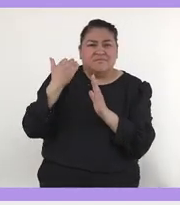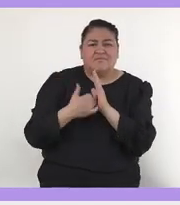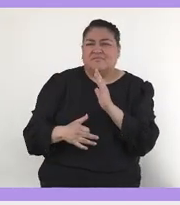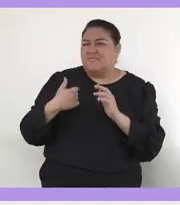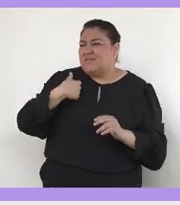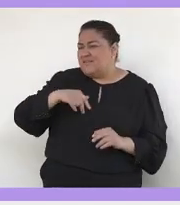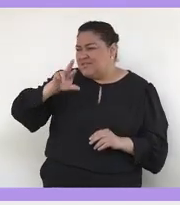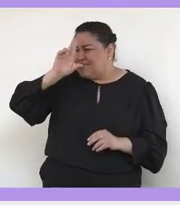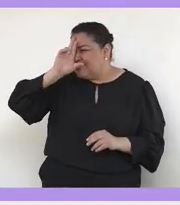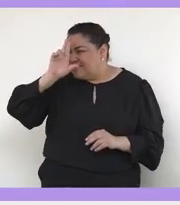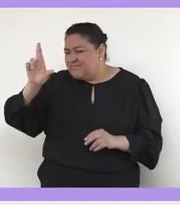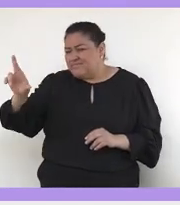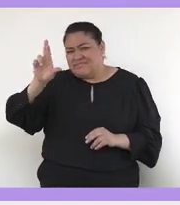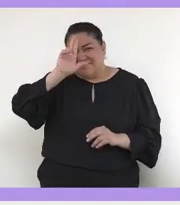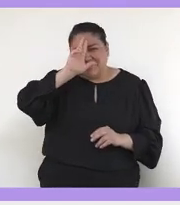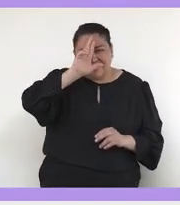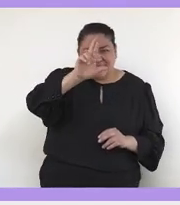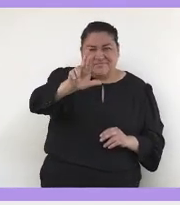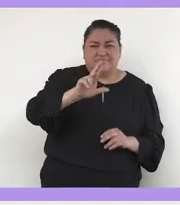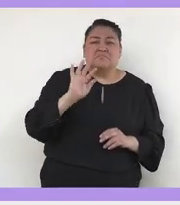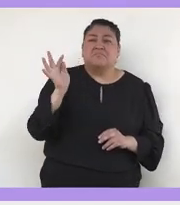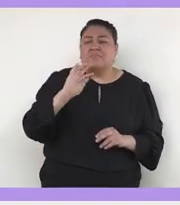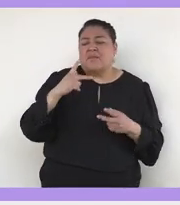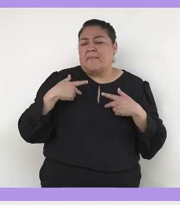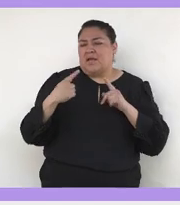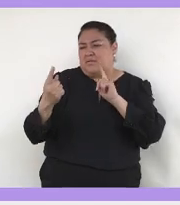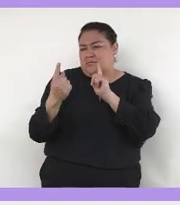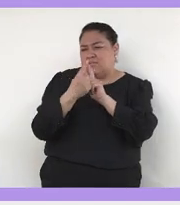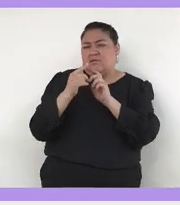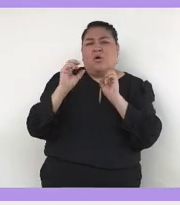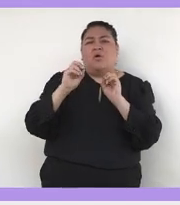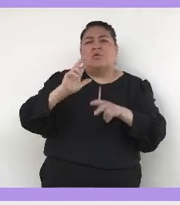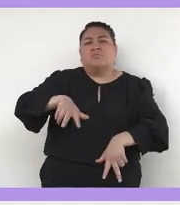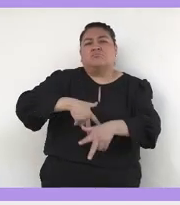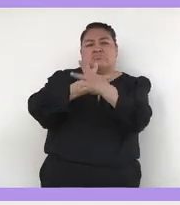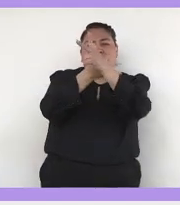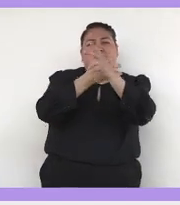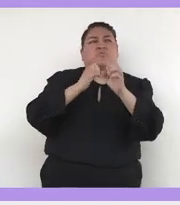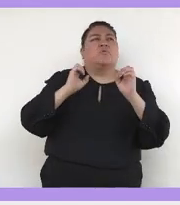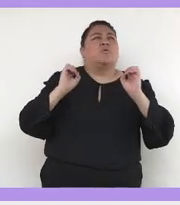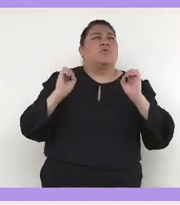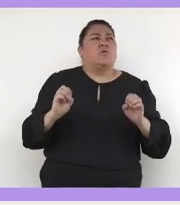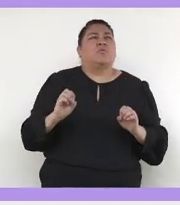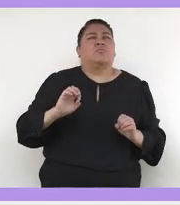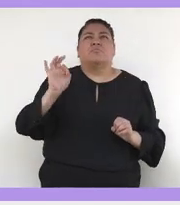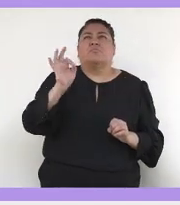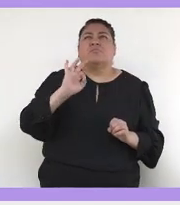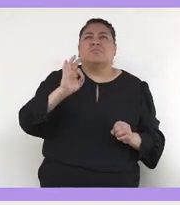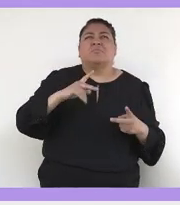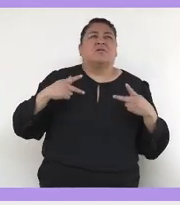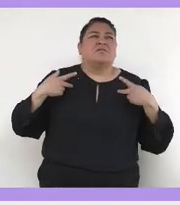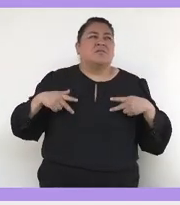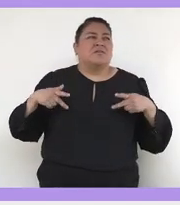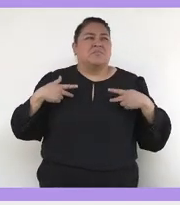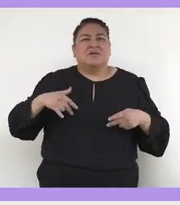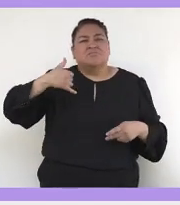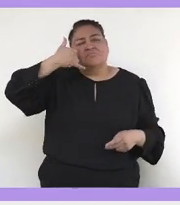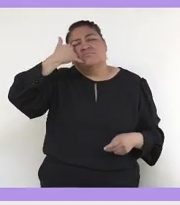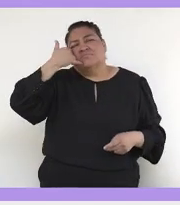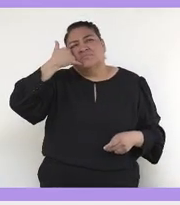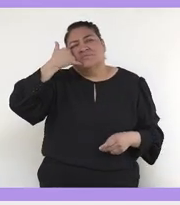las relaciones con cualquier persona ya sea que la tenga enfrente que la tenga a través de una pantalla o que la tenga en mi celular